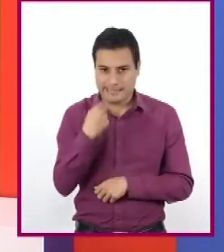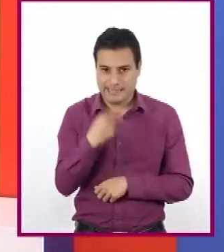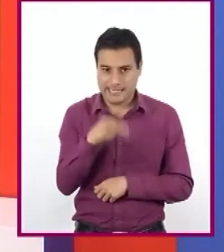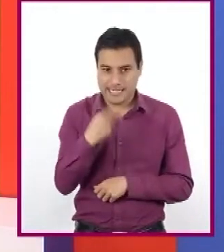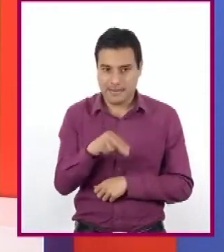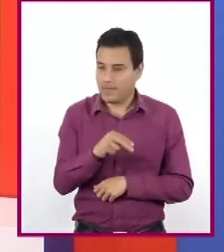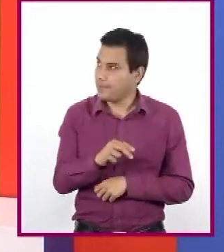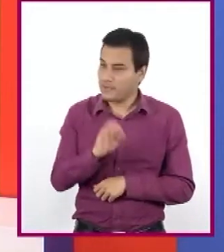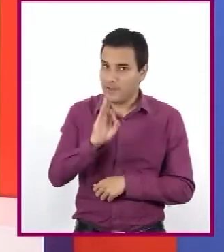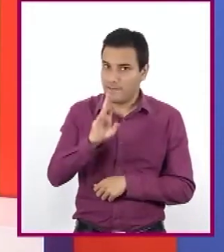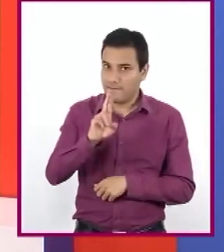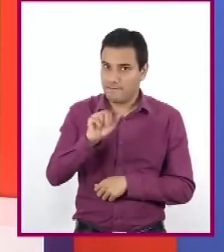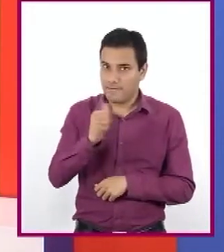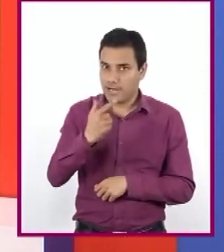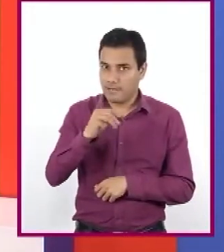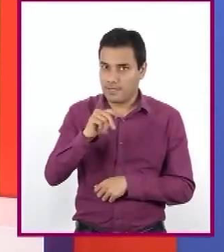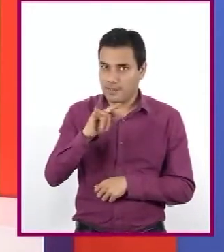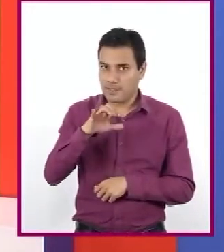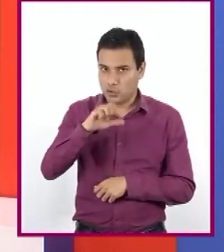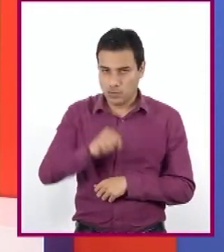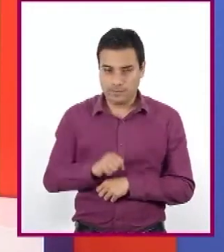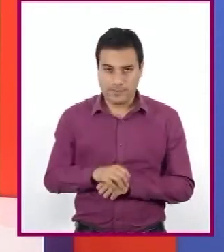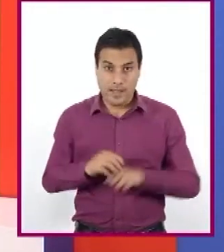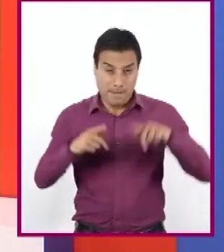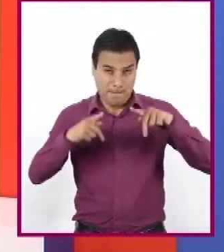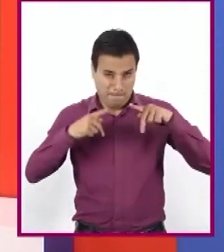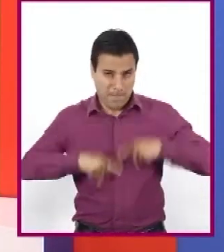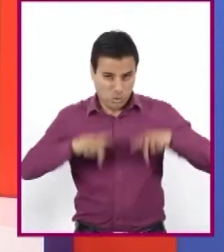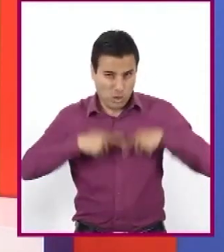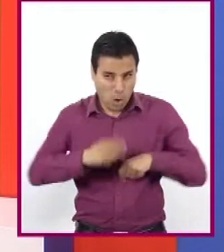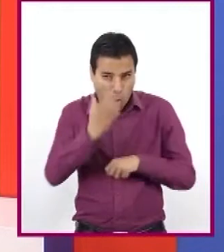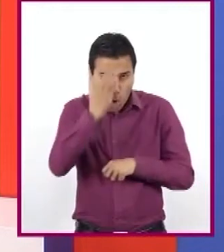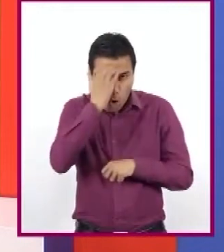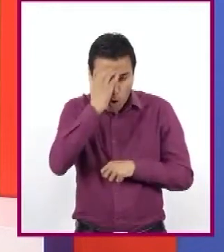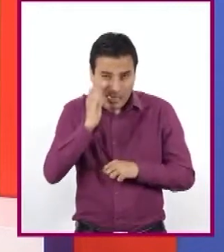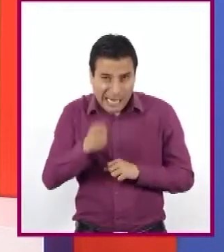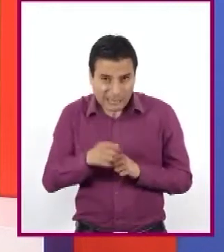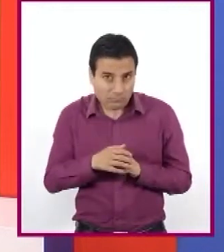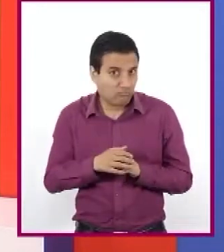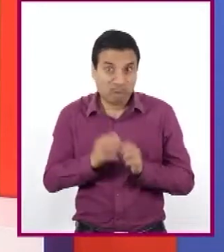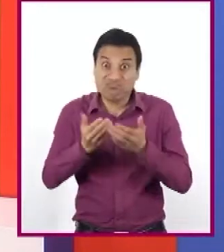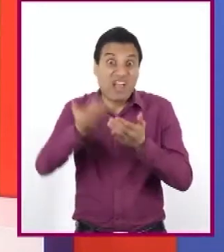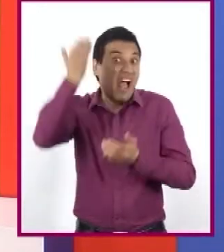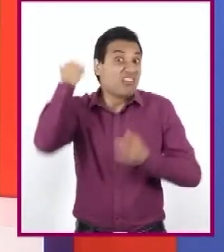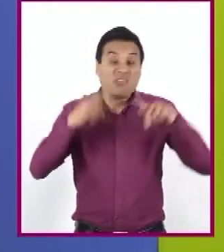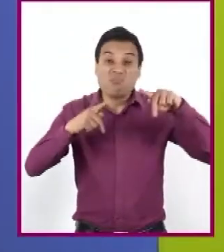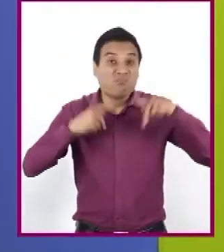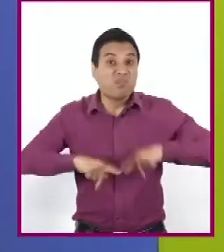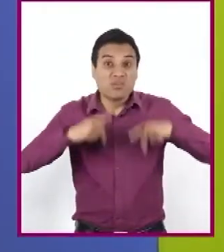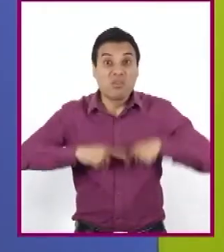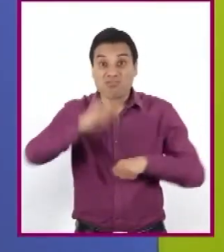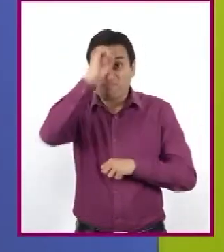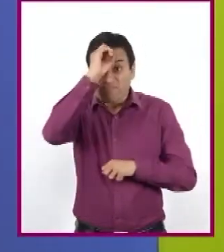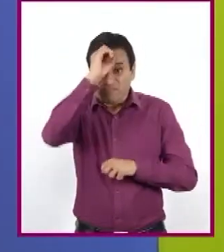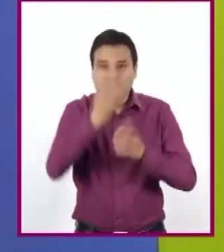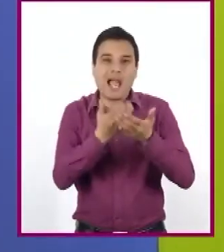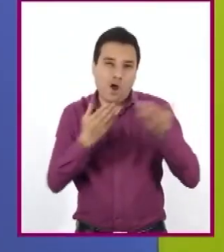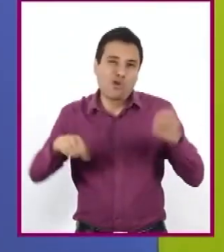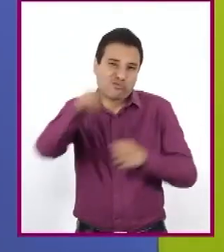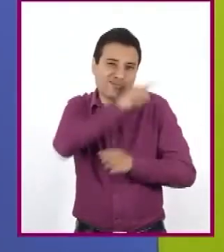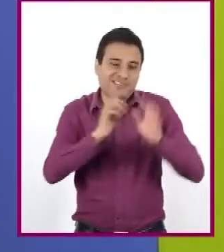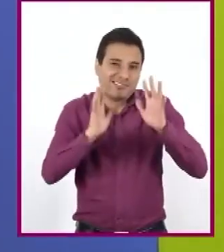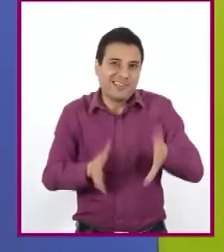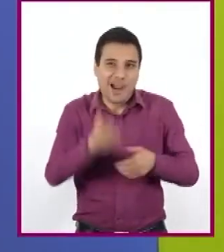pescadores desconocían esta información, pero ustedes ahora ya saben qué fue lo que sucedió en esta especie. ¿Qué